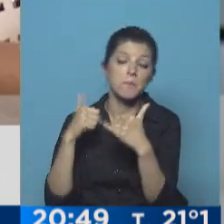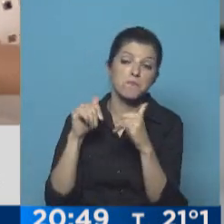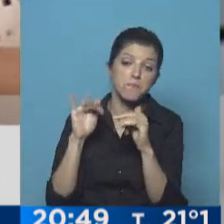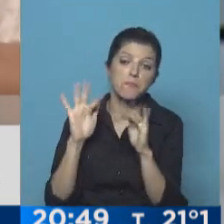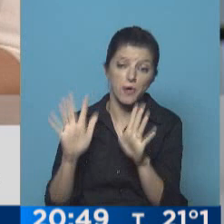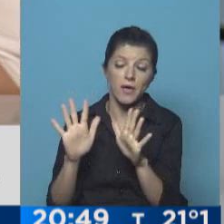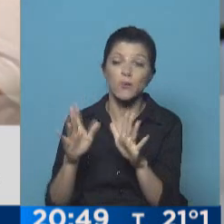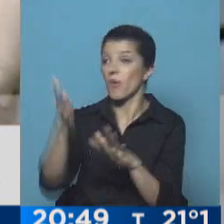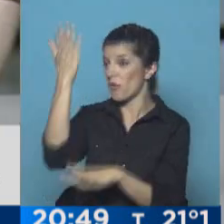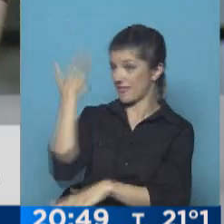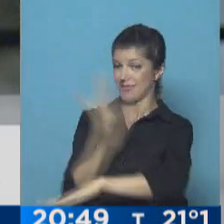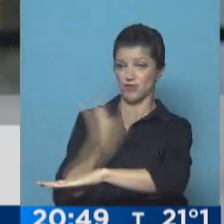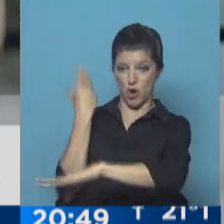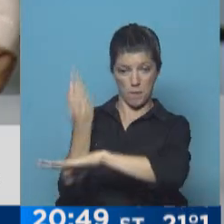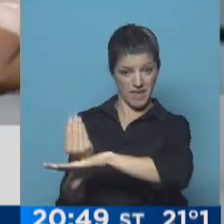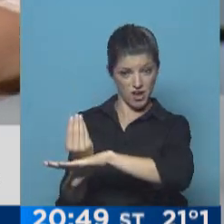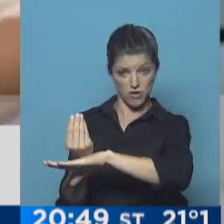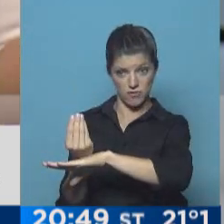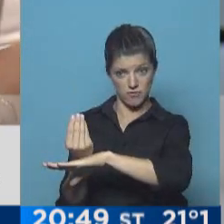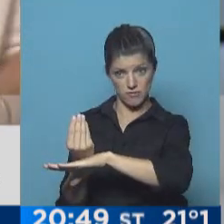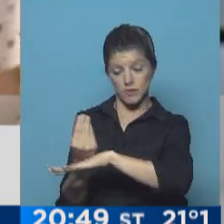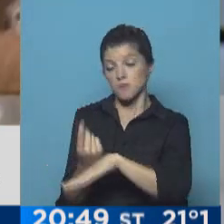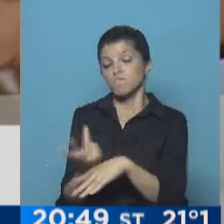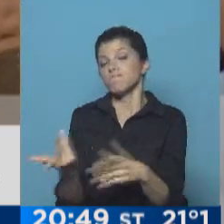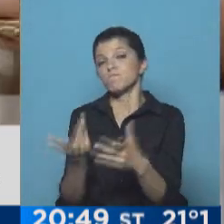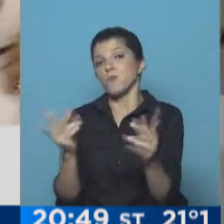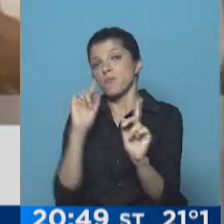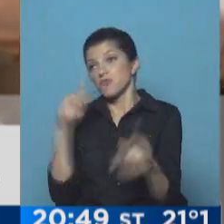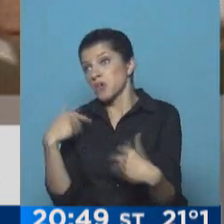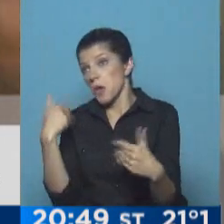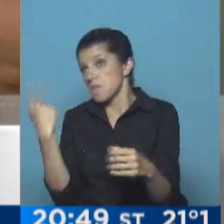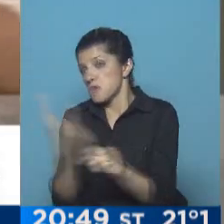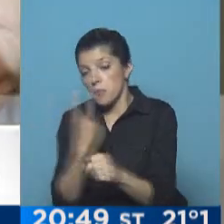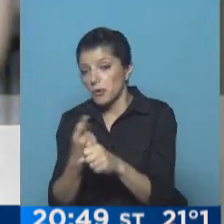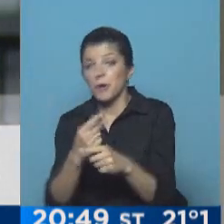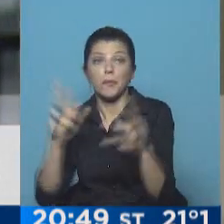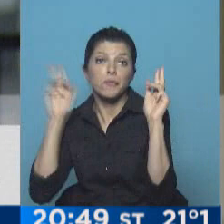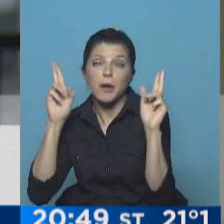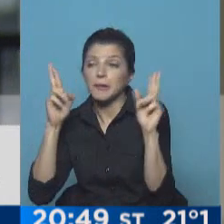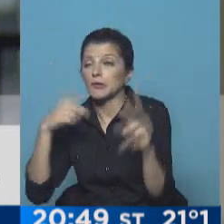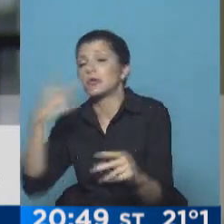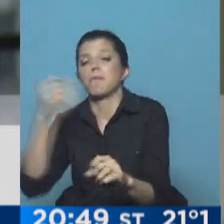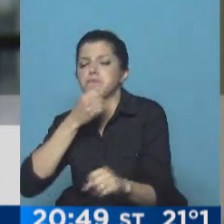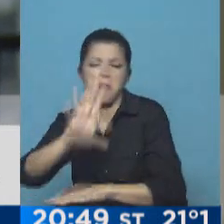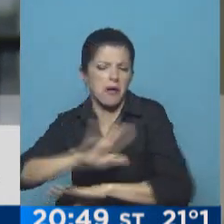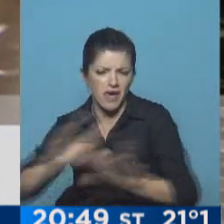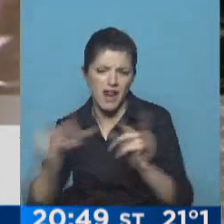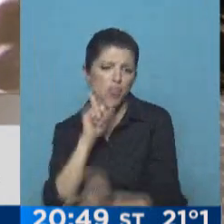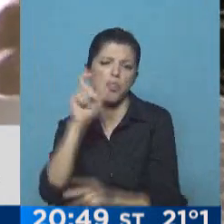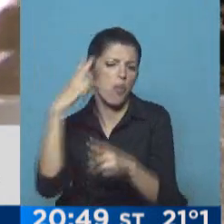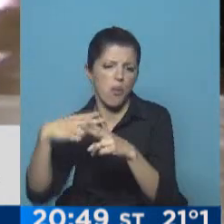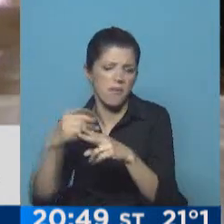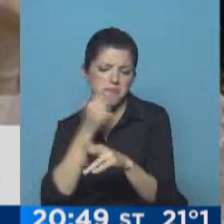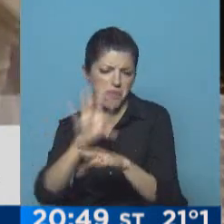cuando les tocó ser gobierno No tuvieron no sé o la capacidad pónganle el nombre que quieran